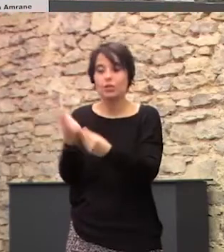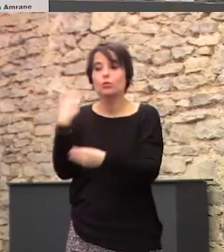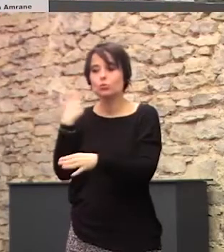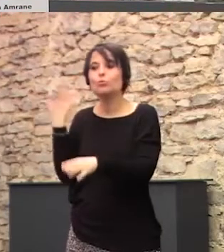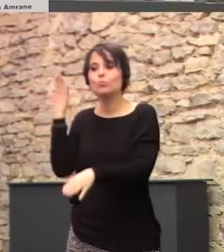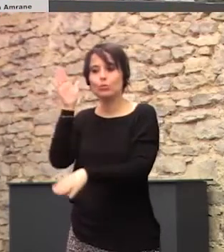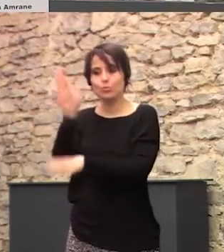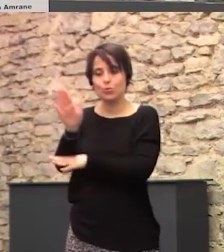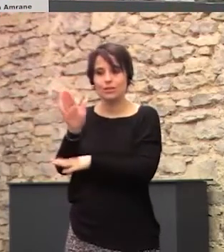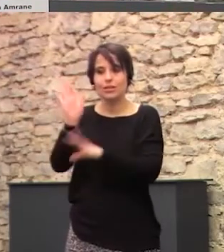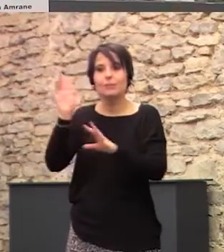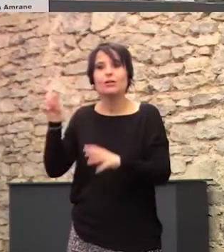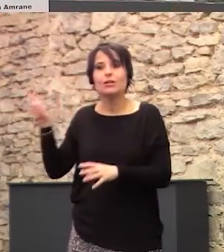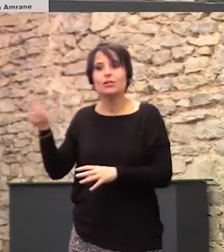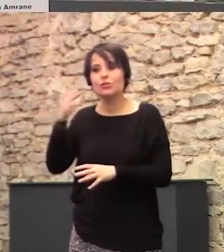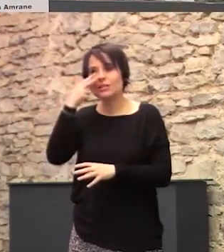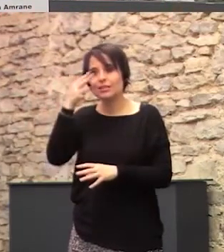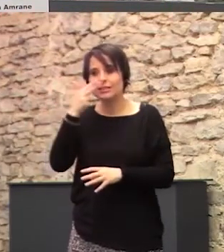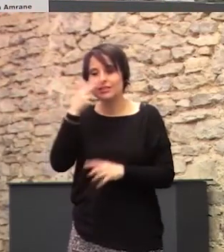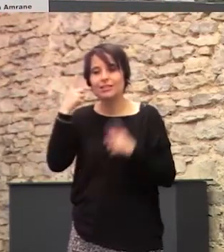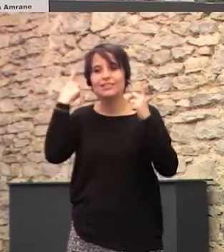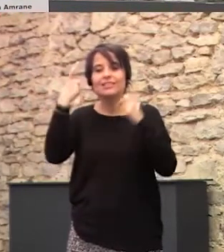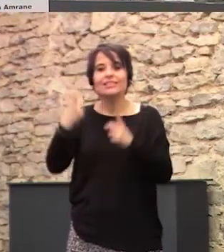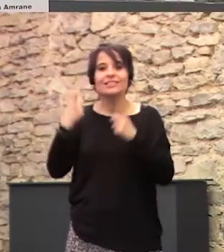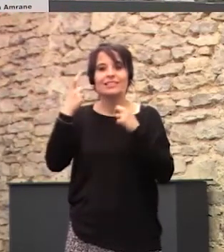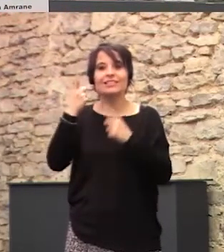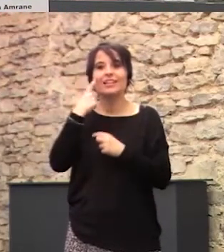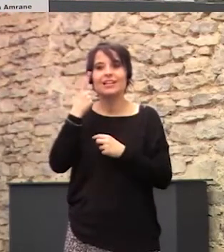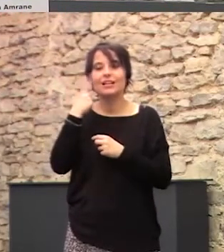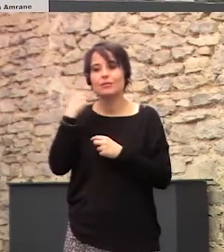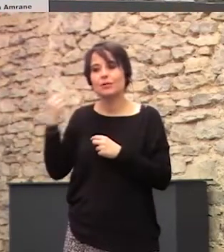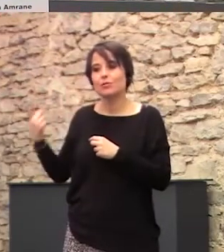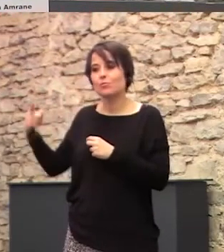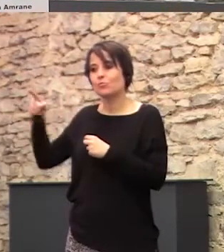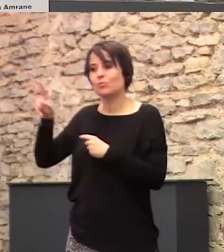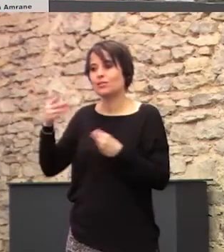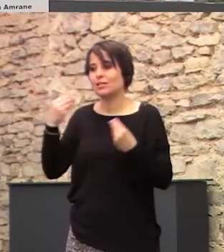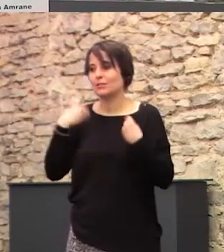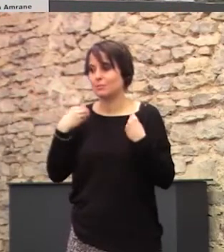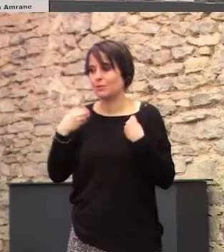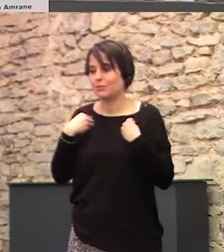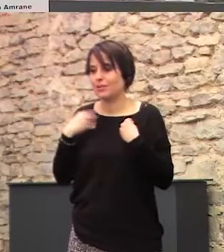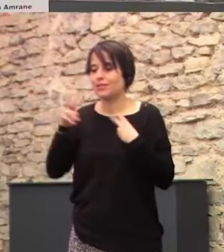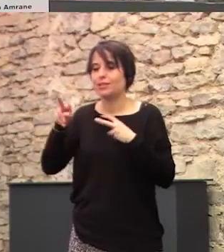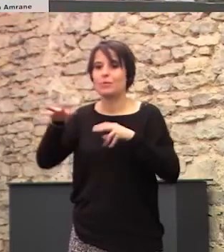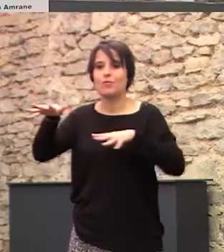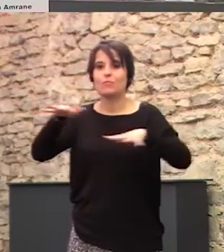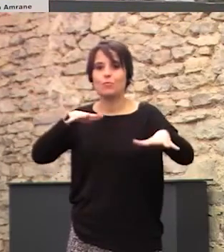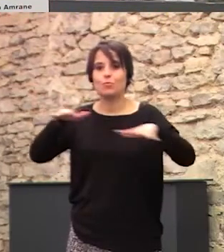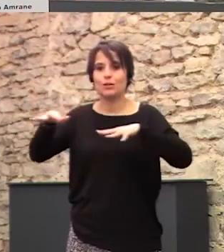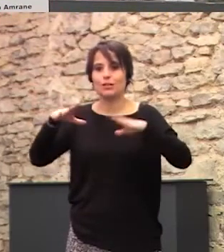sería interesante que aterrizaras un poco más en vuestras vivencias del movimiento feminista aquí,